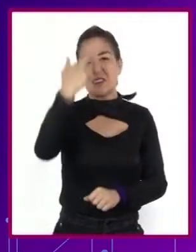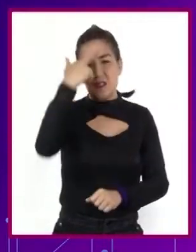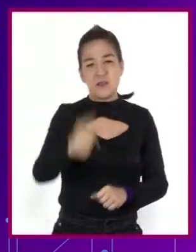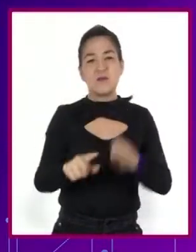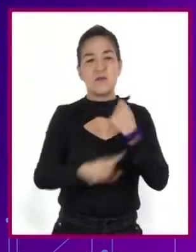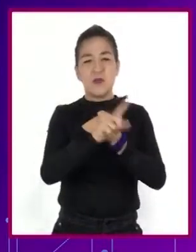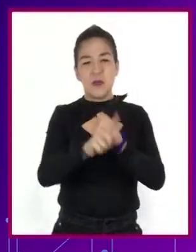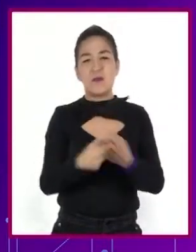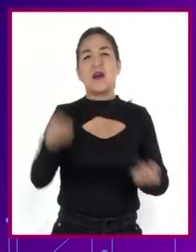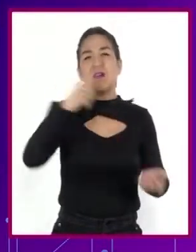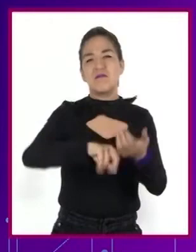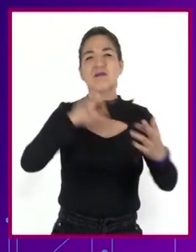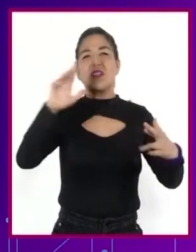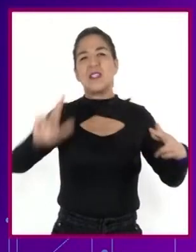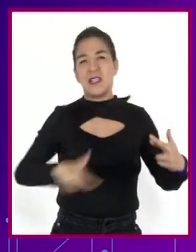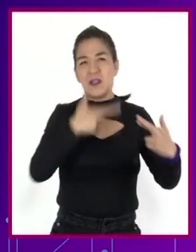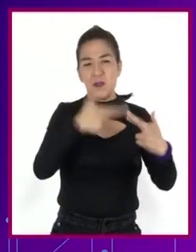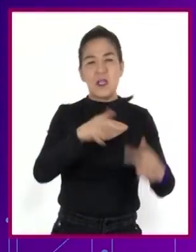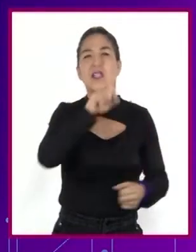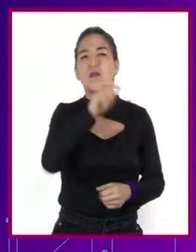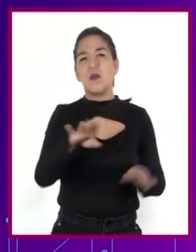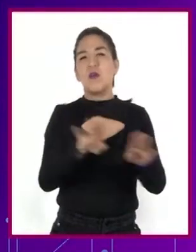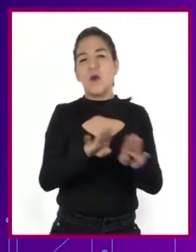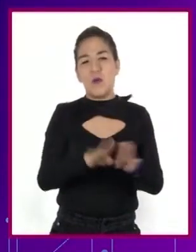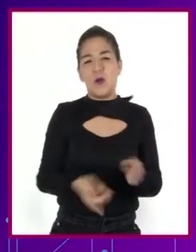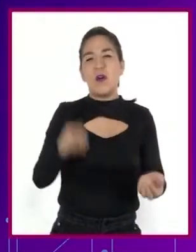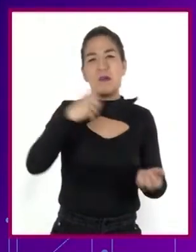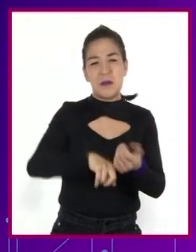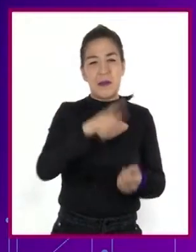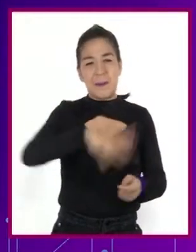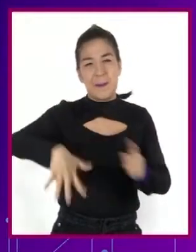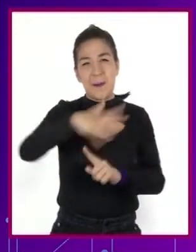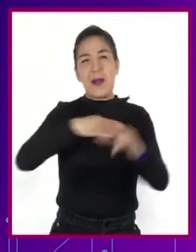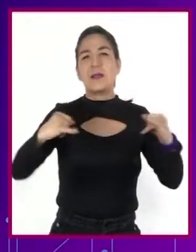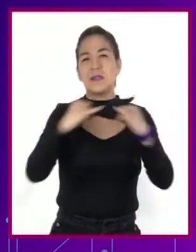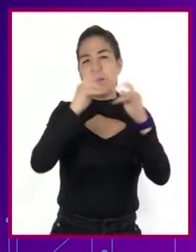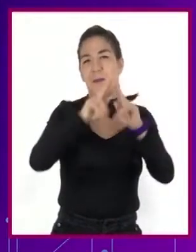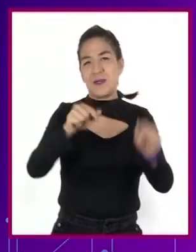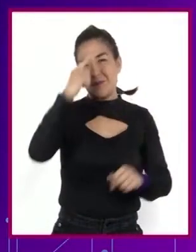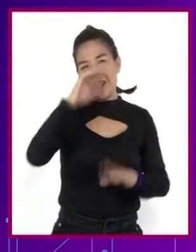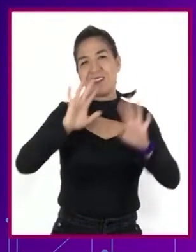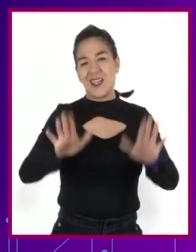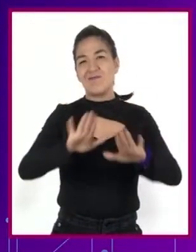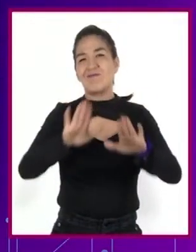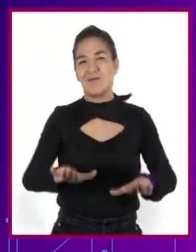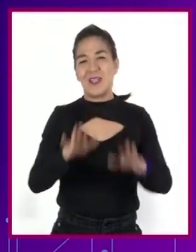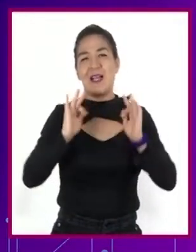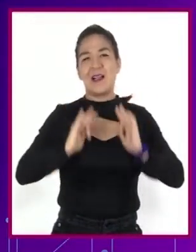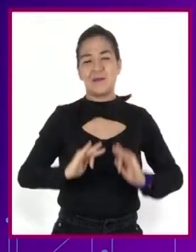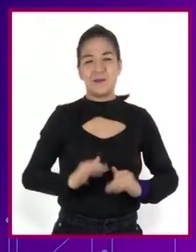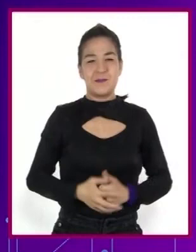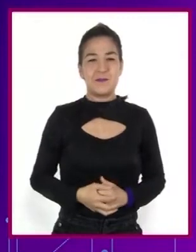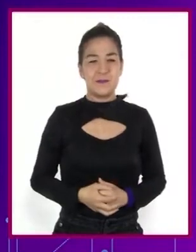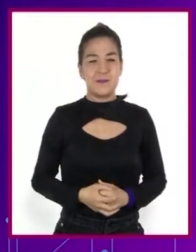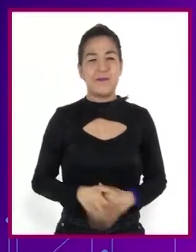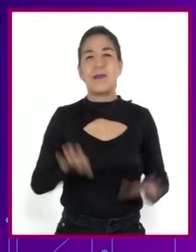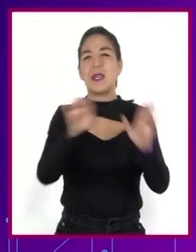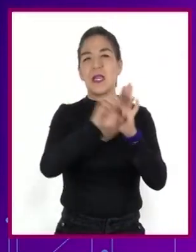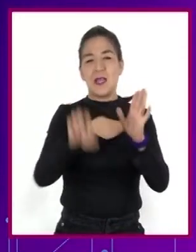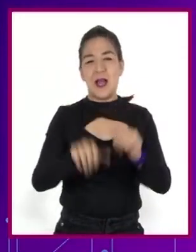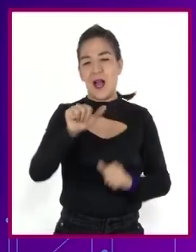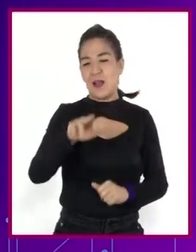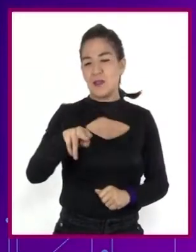conflictos regionales y en los que los organismos de paz trabajan intensamente para contenerlos. Por ejemplo, la